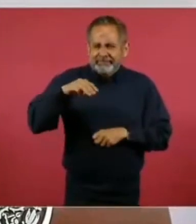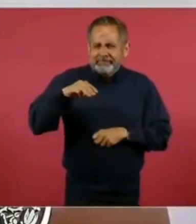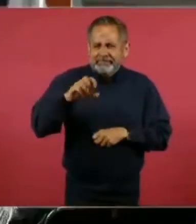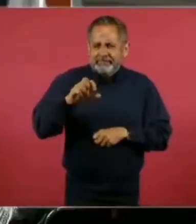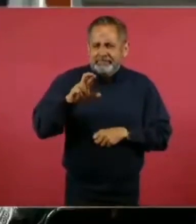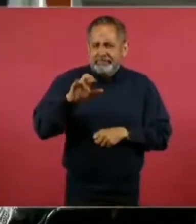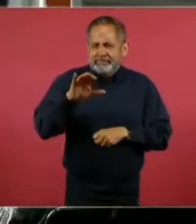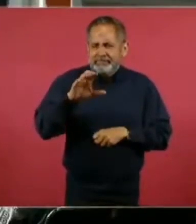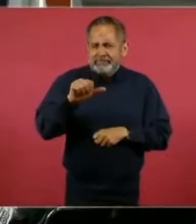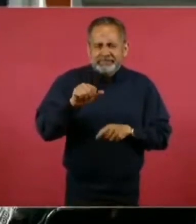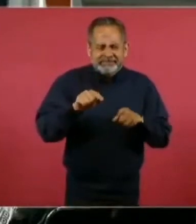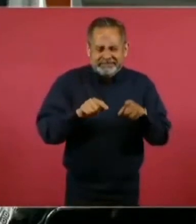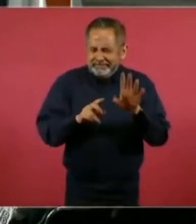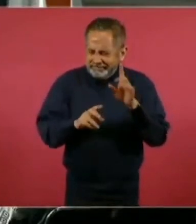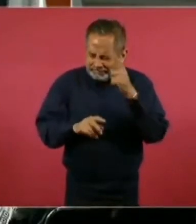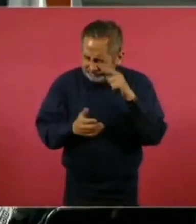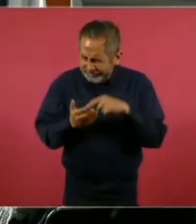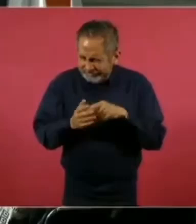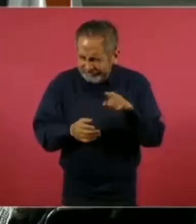una